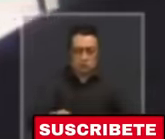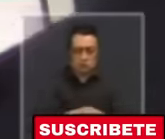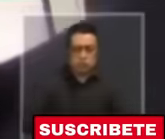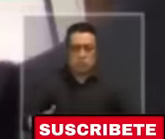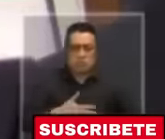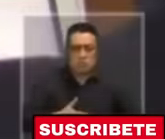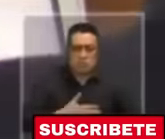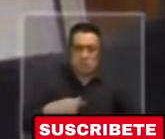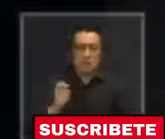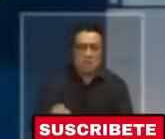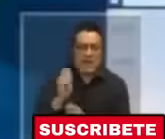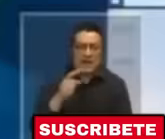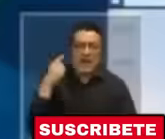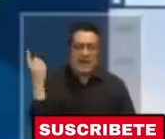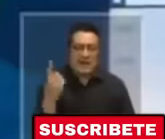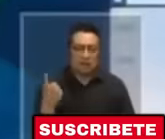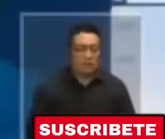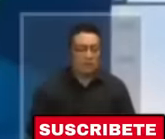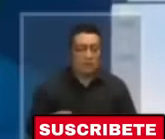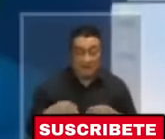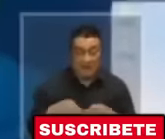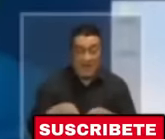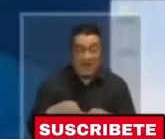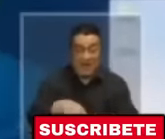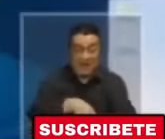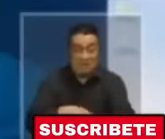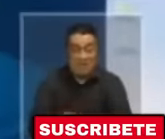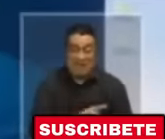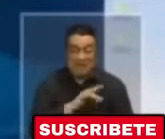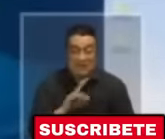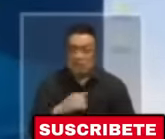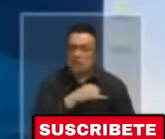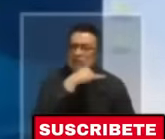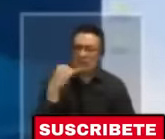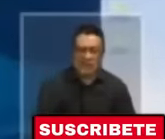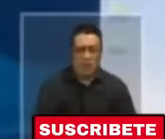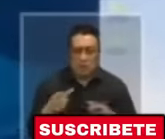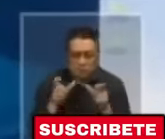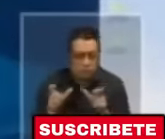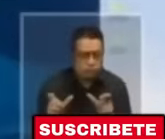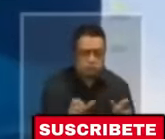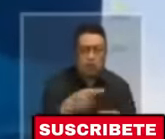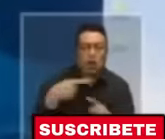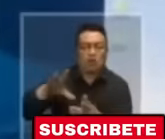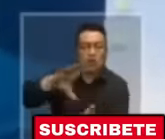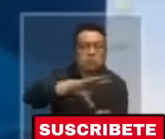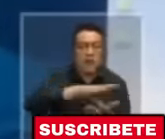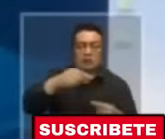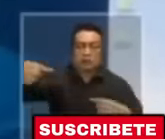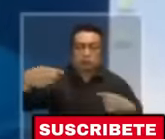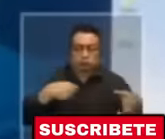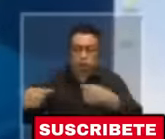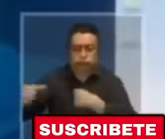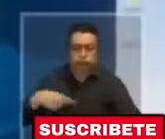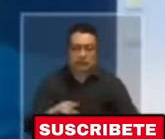de pesca nacional. La Armada de Chile se encuentra monitoreando de forma permanente la flota pesquera extranjera que navega frente a las costas de nuestro